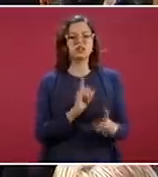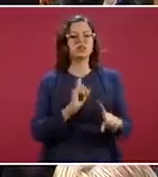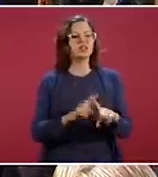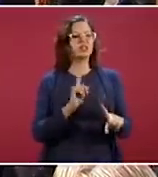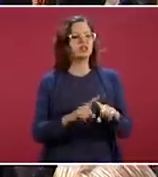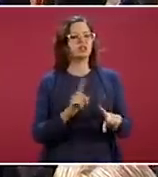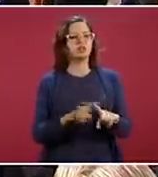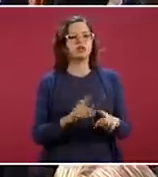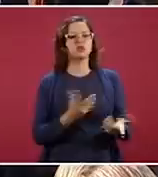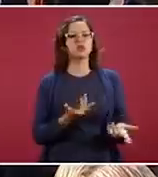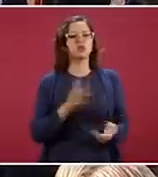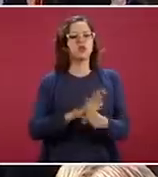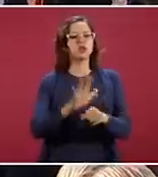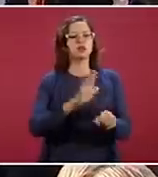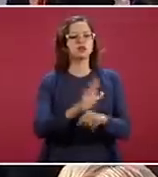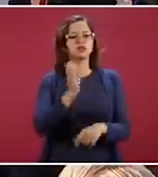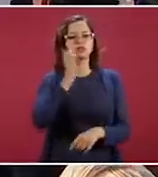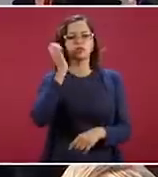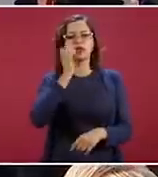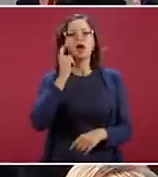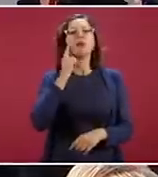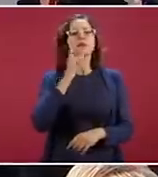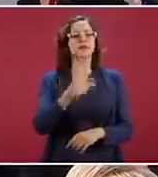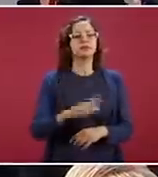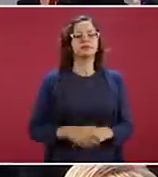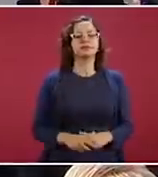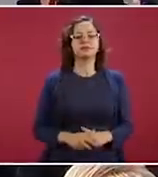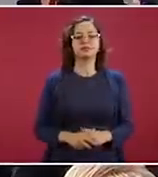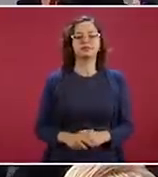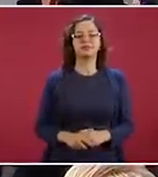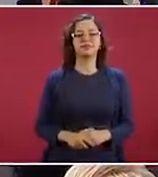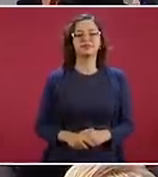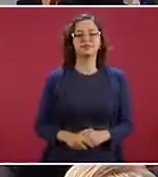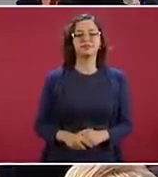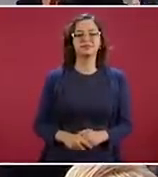qué es. A ver. Ceroles.